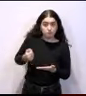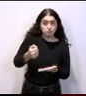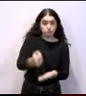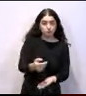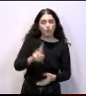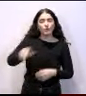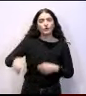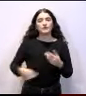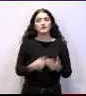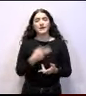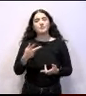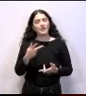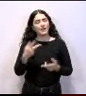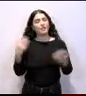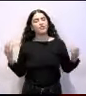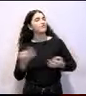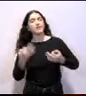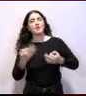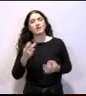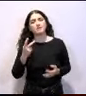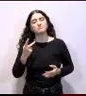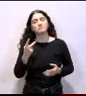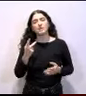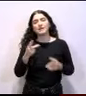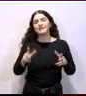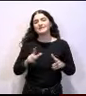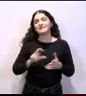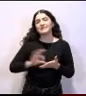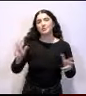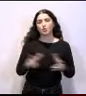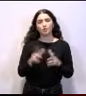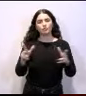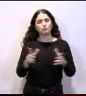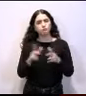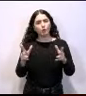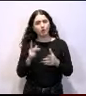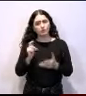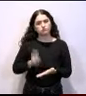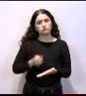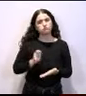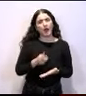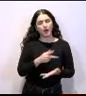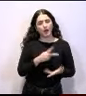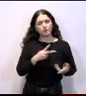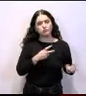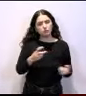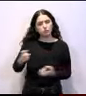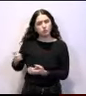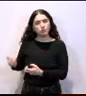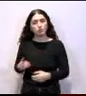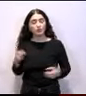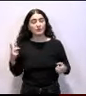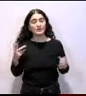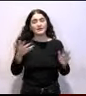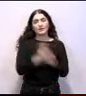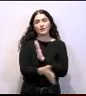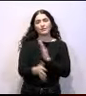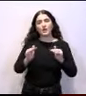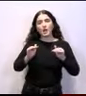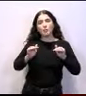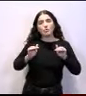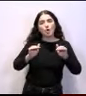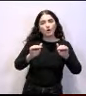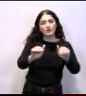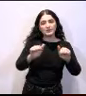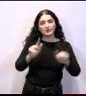la financiación de los servicios públicos. Eso sería progresividad y justicia fiscal.